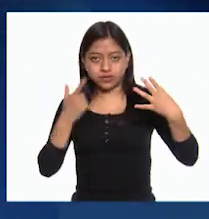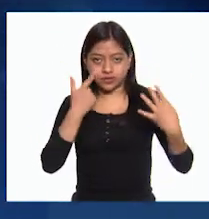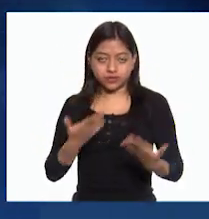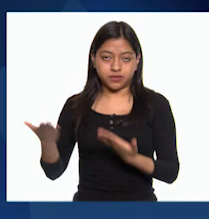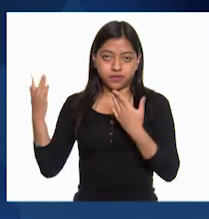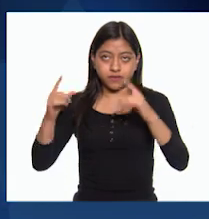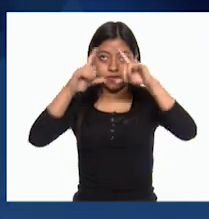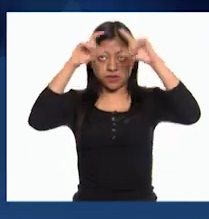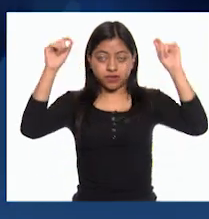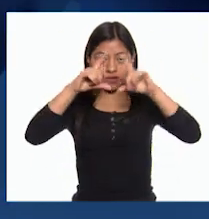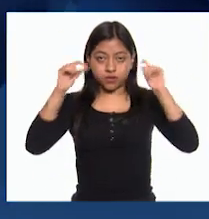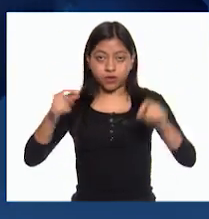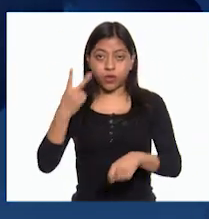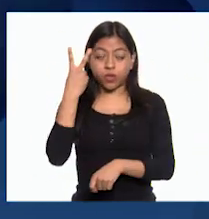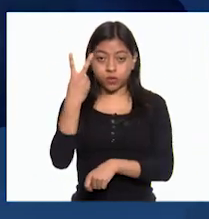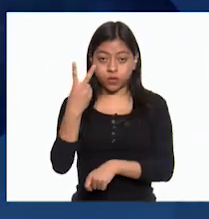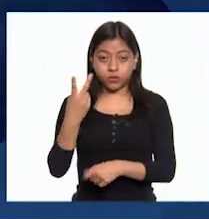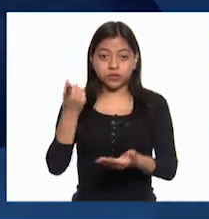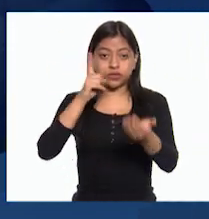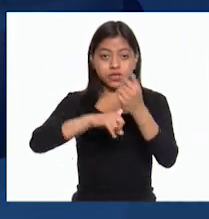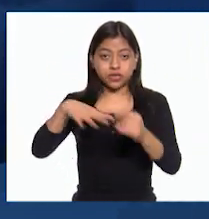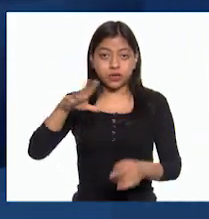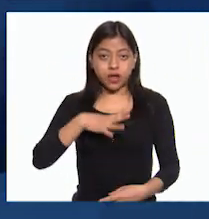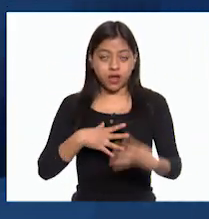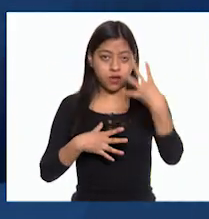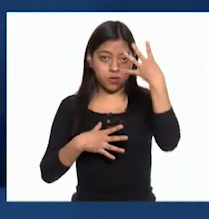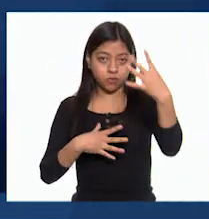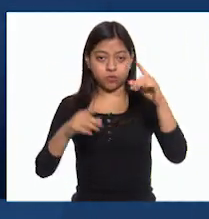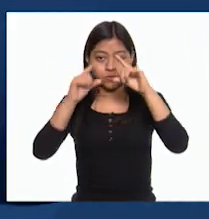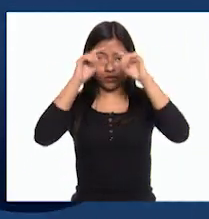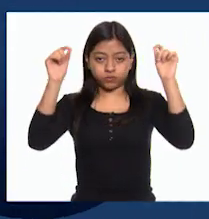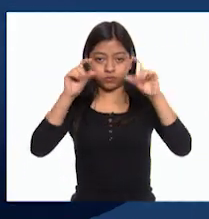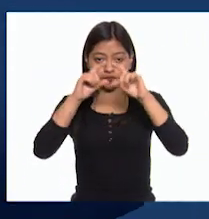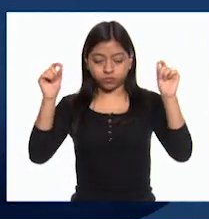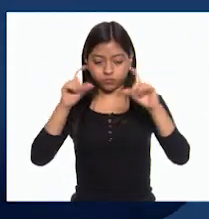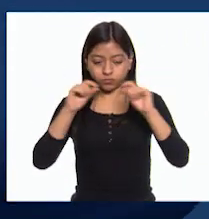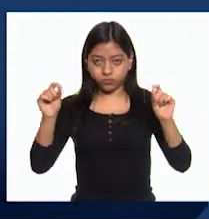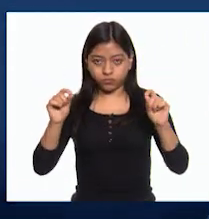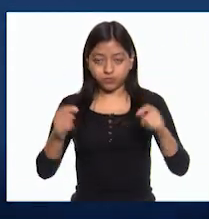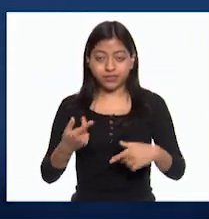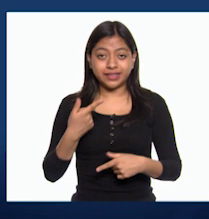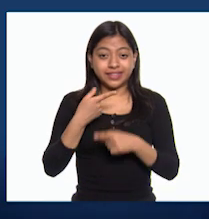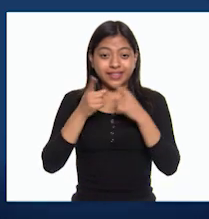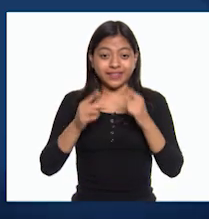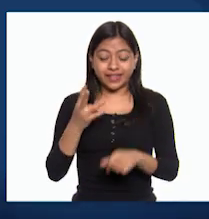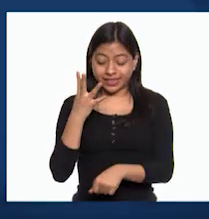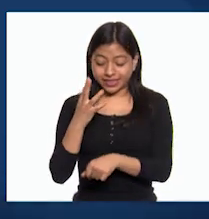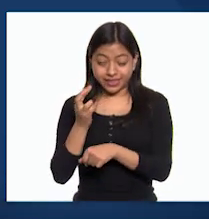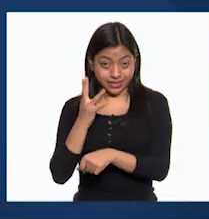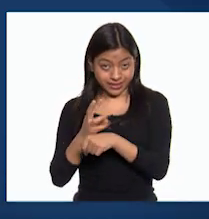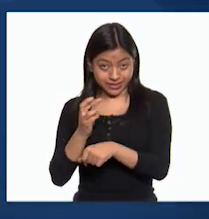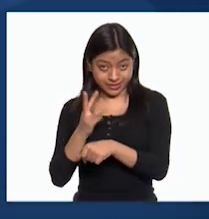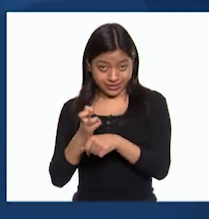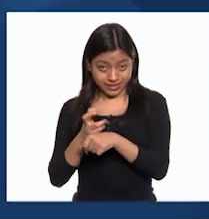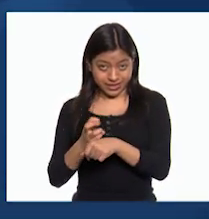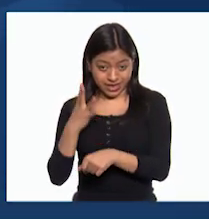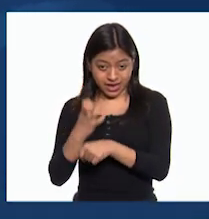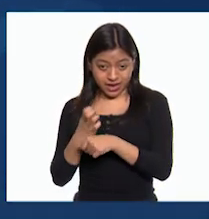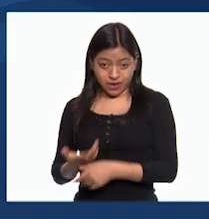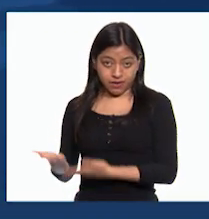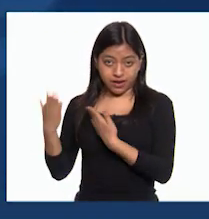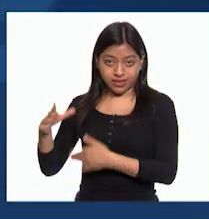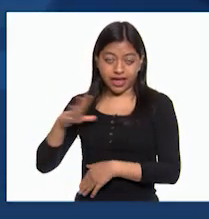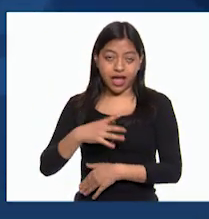primeras 2 estrofas están compuestas por 4 versos cada una, mientras que la tercera y la cuarta por 3